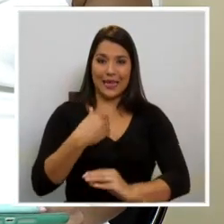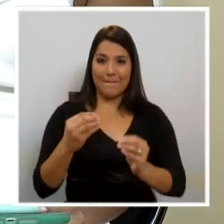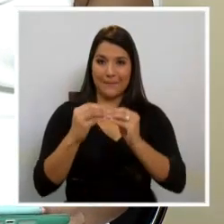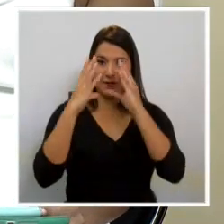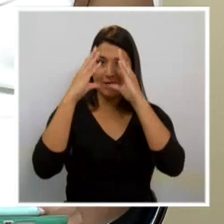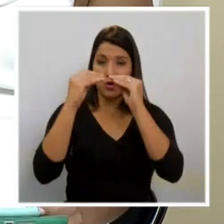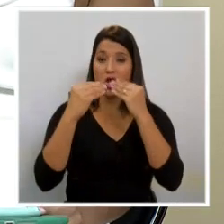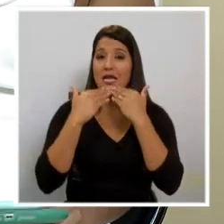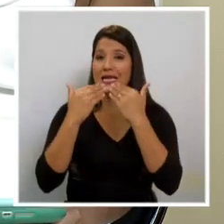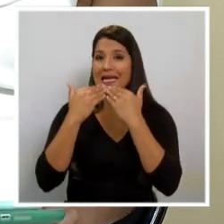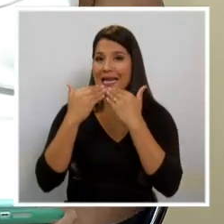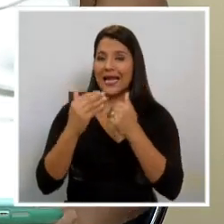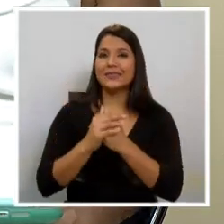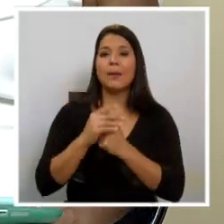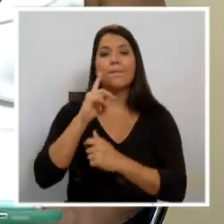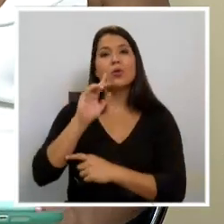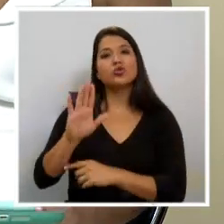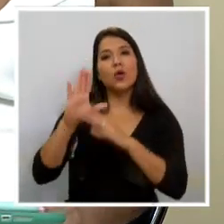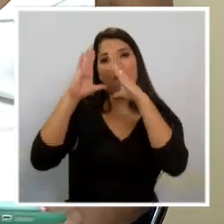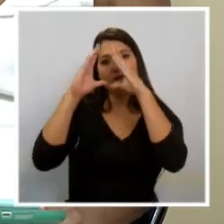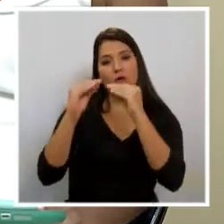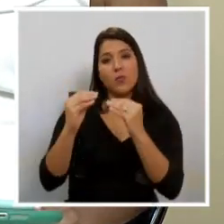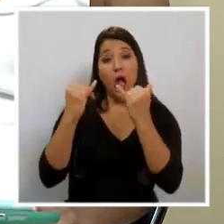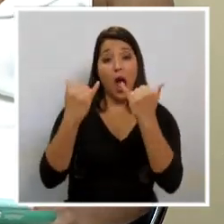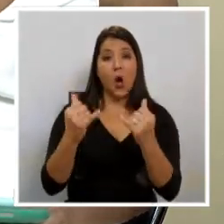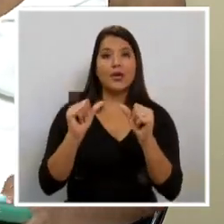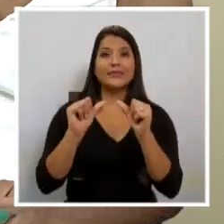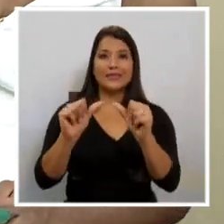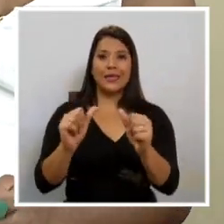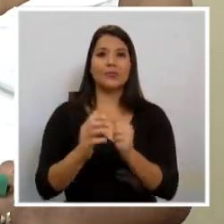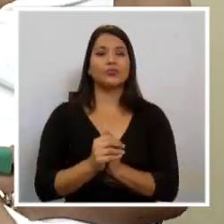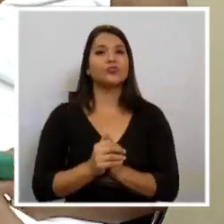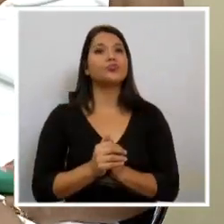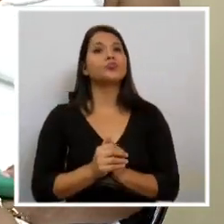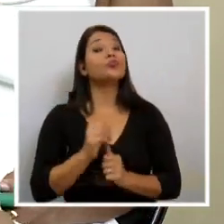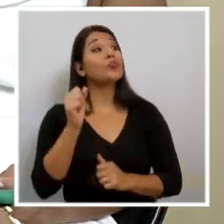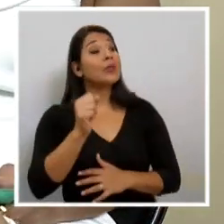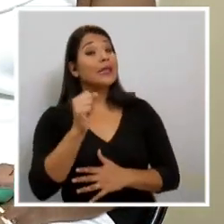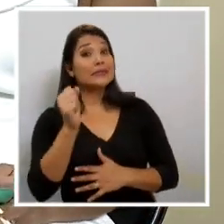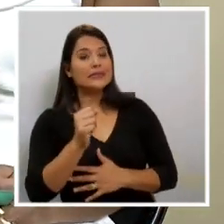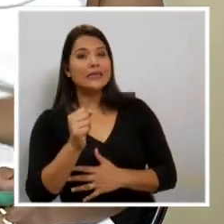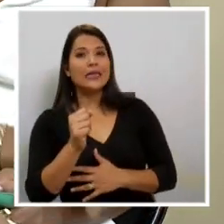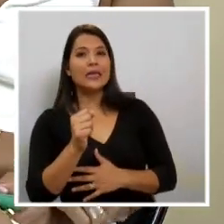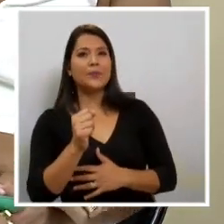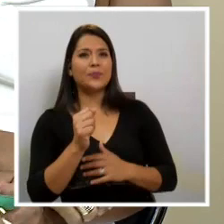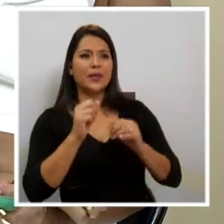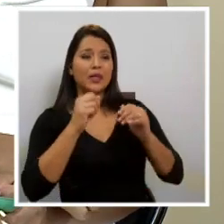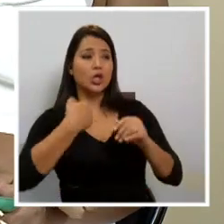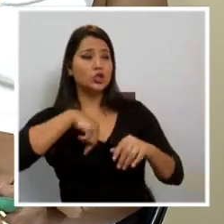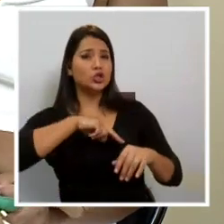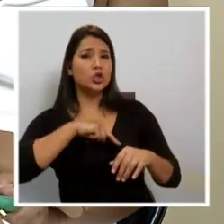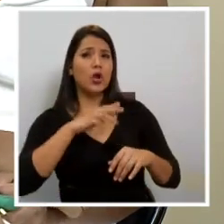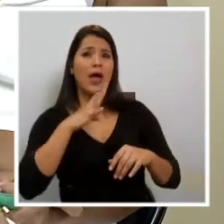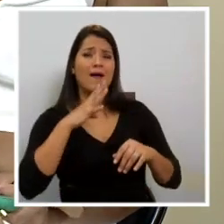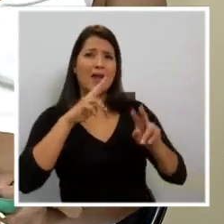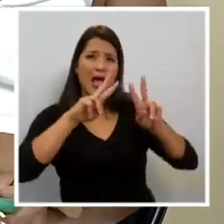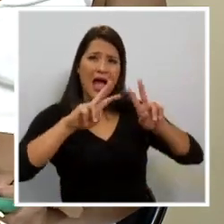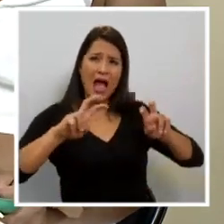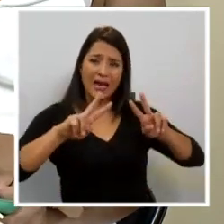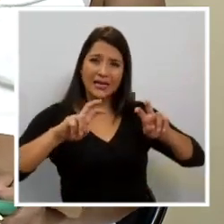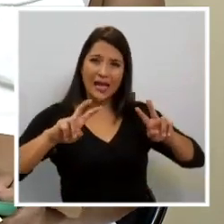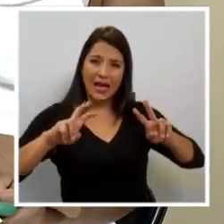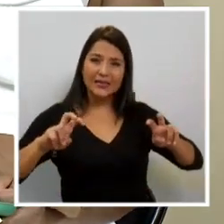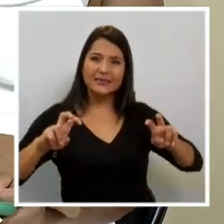Gracias, Andrés Ortiz, por esta información. Continuamos con más acá, doña Laura. Así es, estaban en el análisis precisamente don